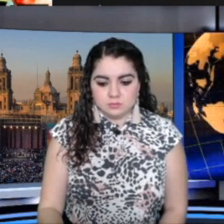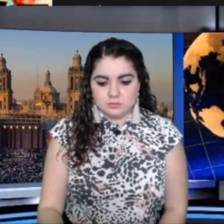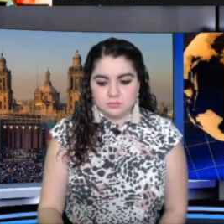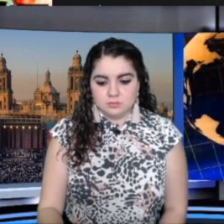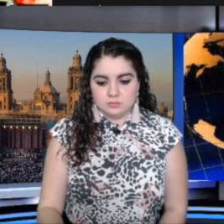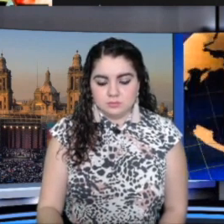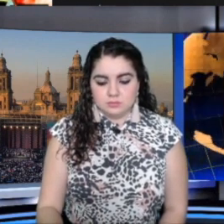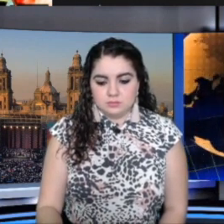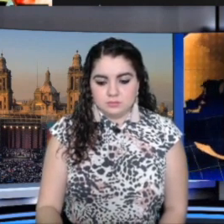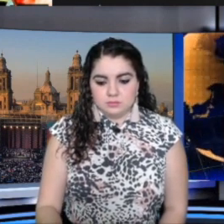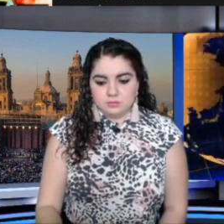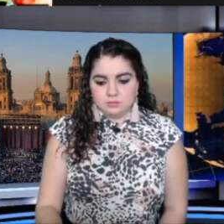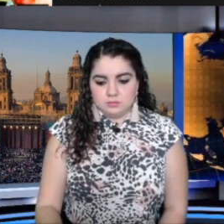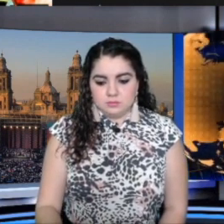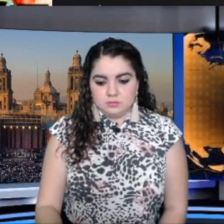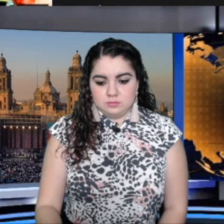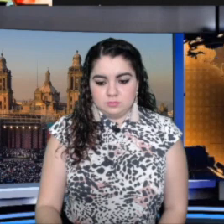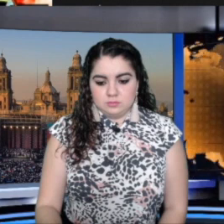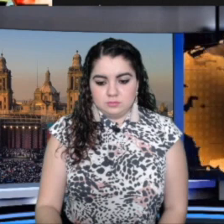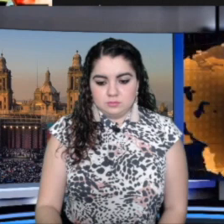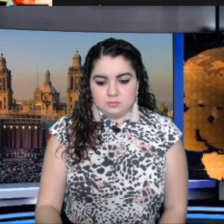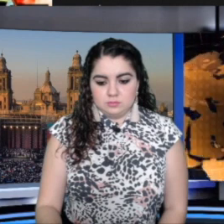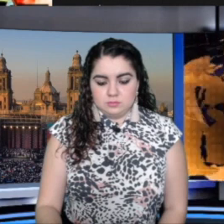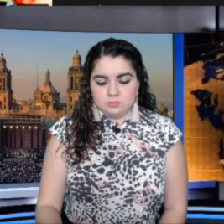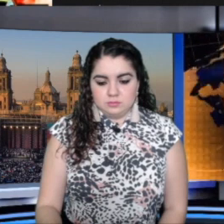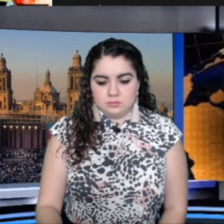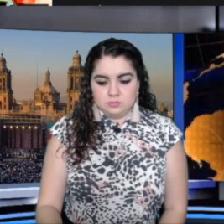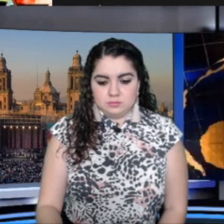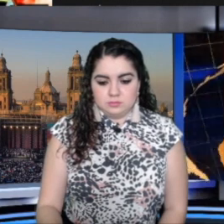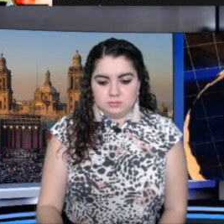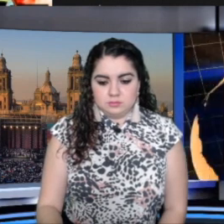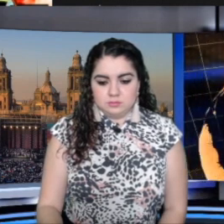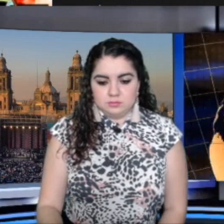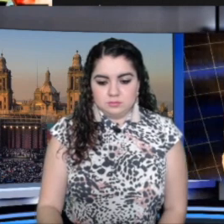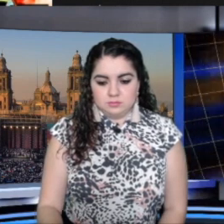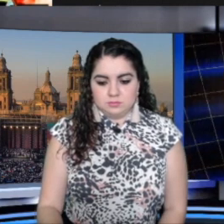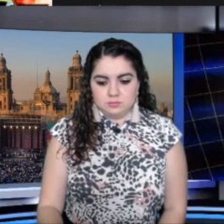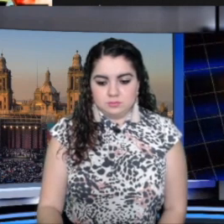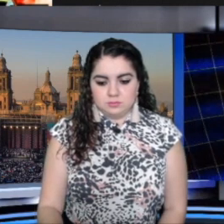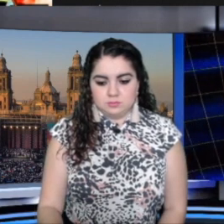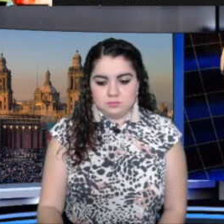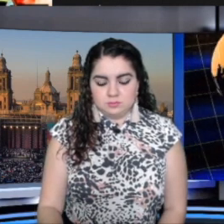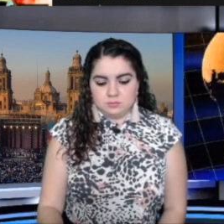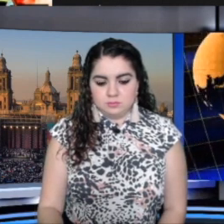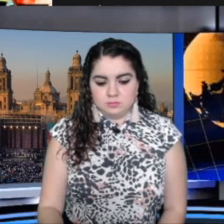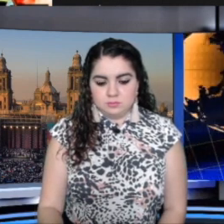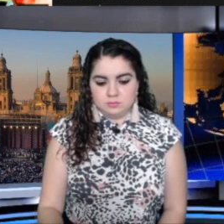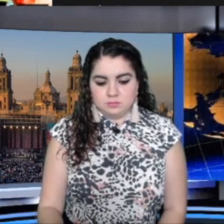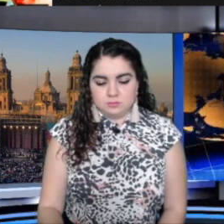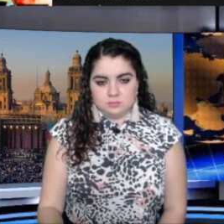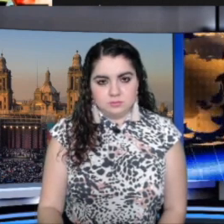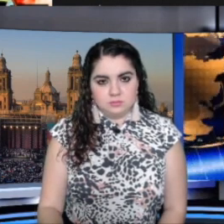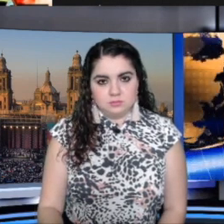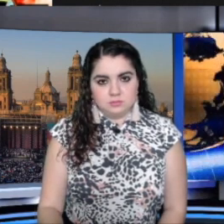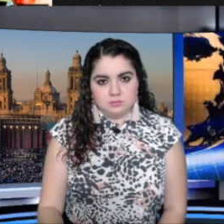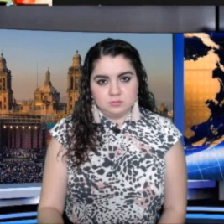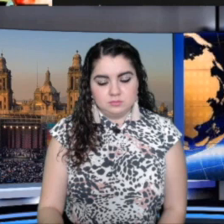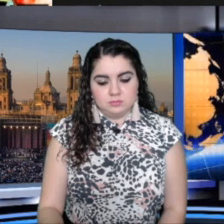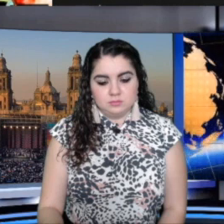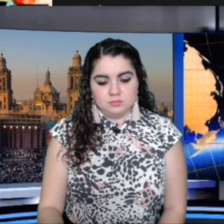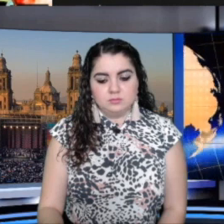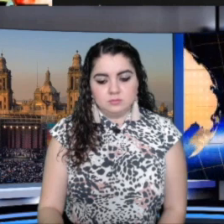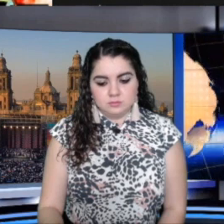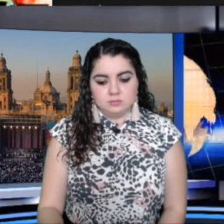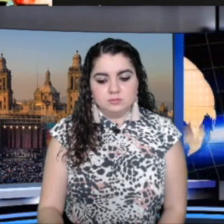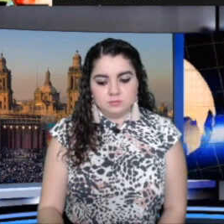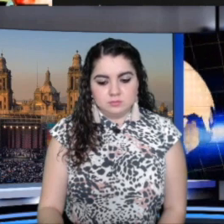México falló en las proyecciones que registraban que la pandemia se había domado, y lo cierto es que no es así.